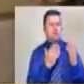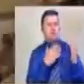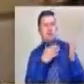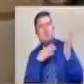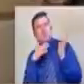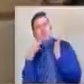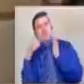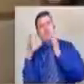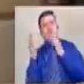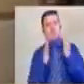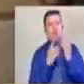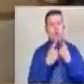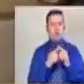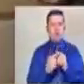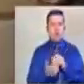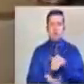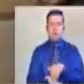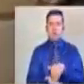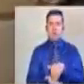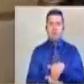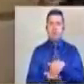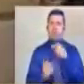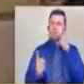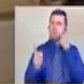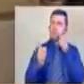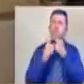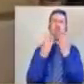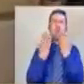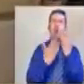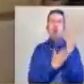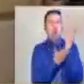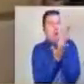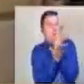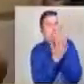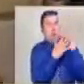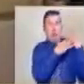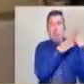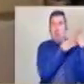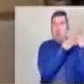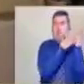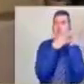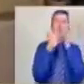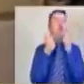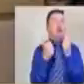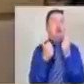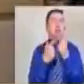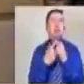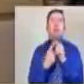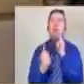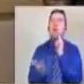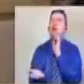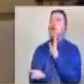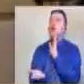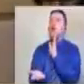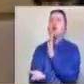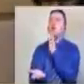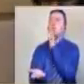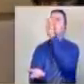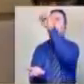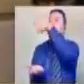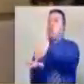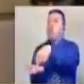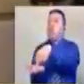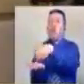si no tenemos un puerto fijo de destino o de llegada. Nuestro punto fijo de llegada y de